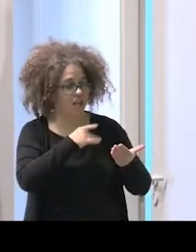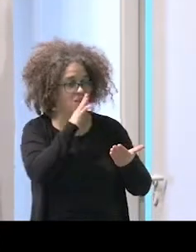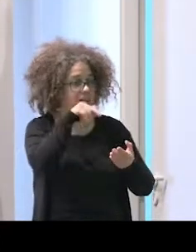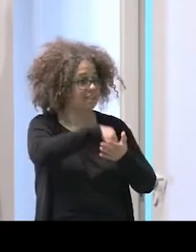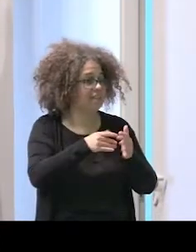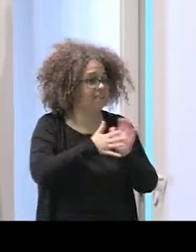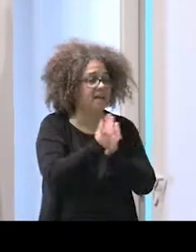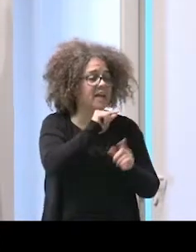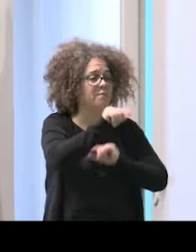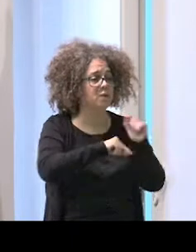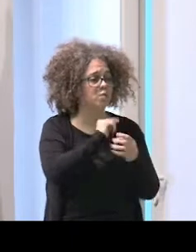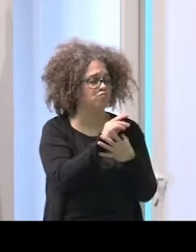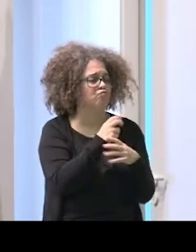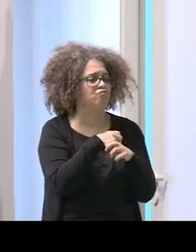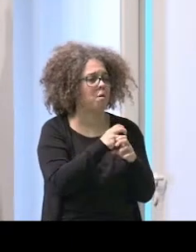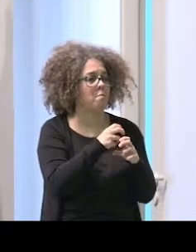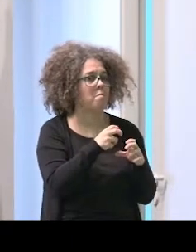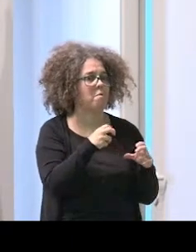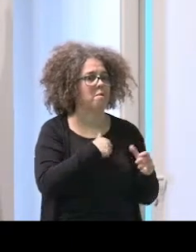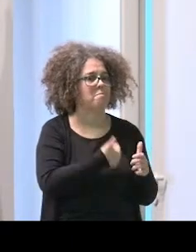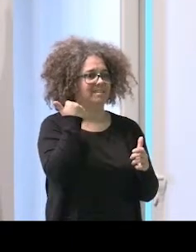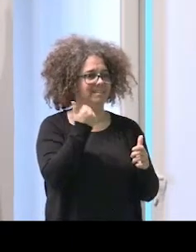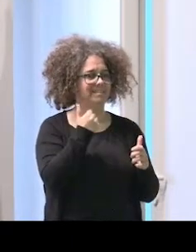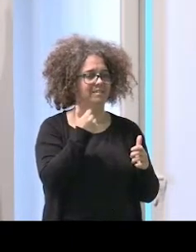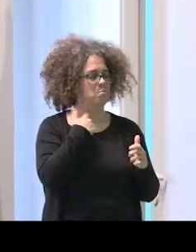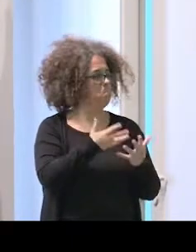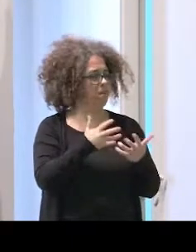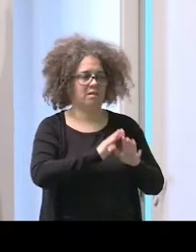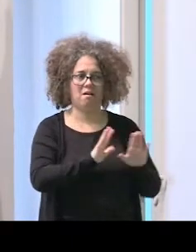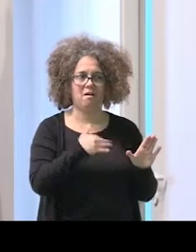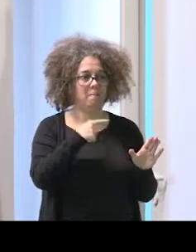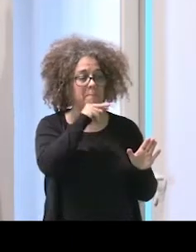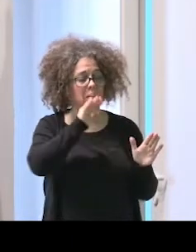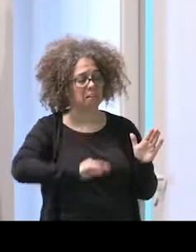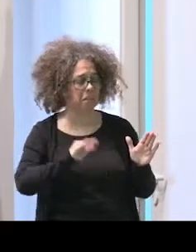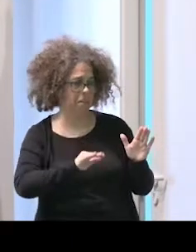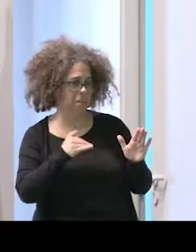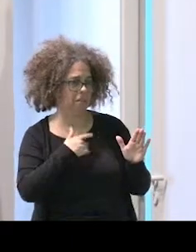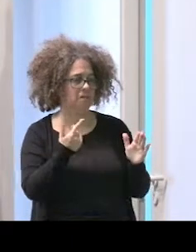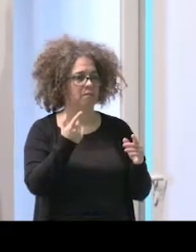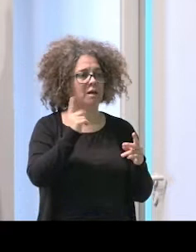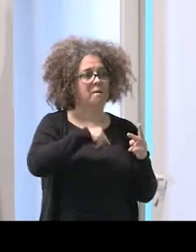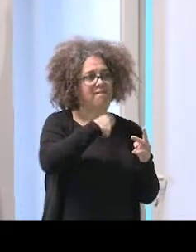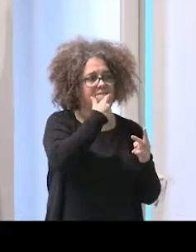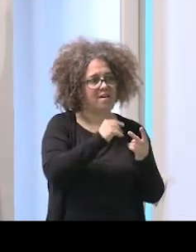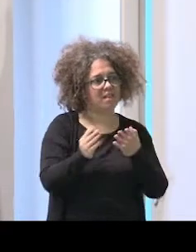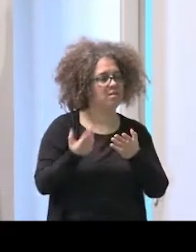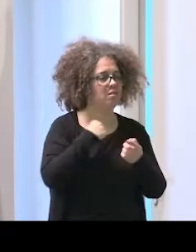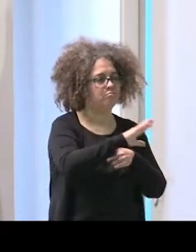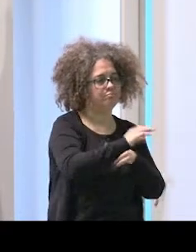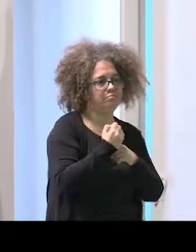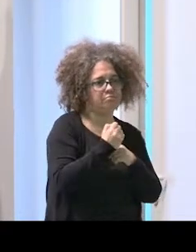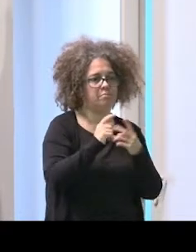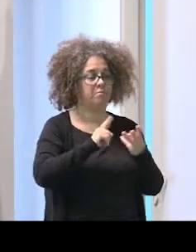pillar en el momento que lo hagas, ¿vale? Entonces, es una ventaja muy importante, pero además es más fácil de recolectar, sirve tanto